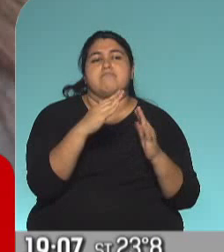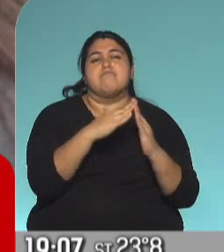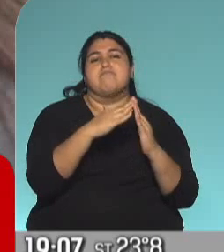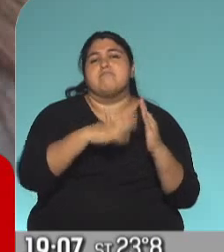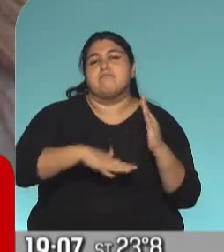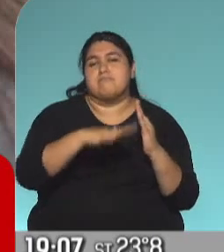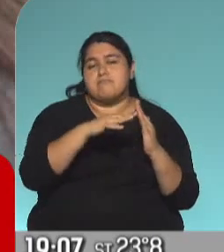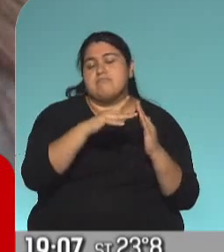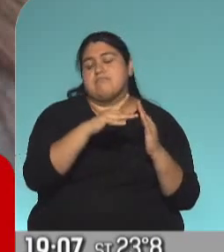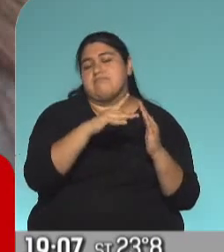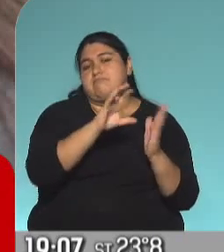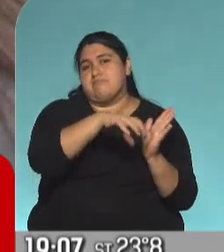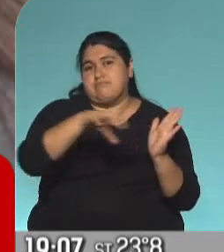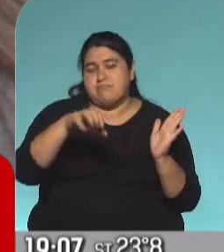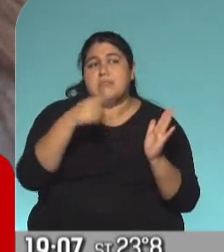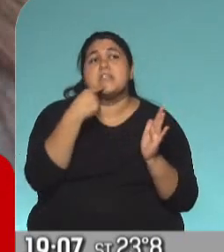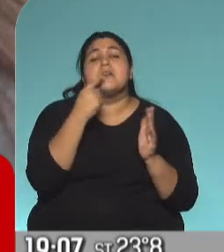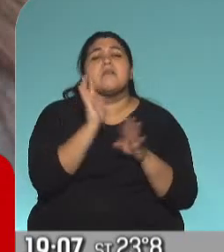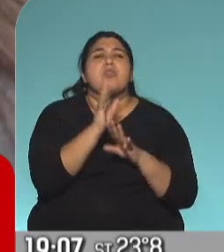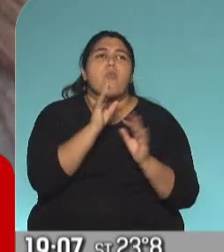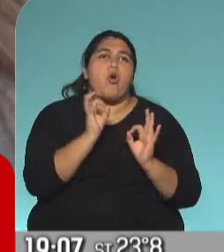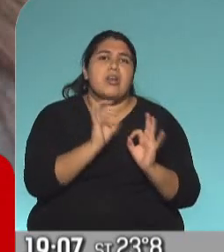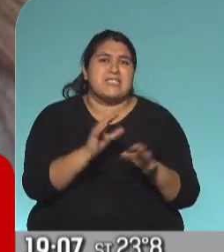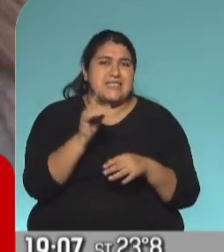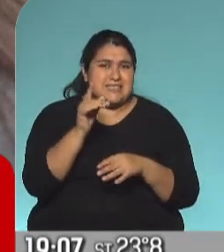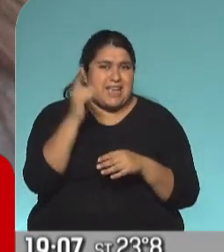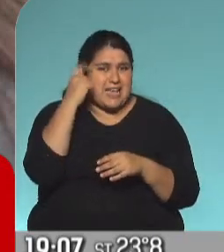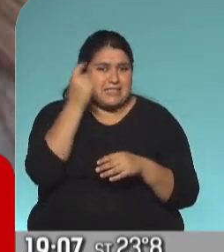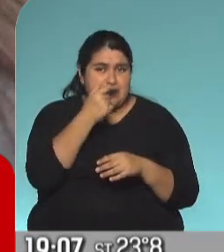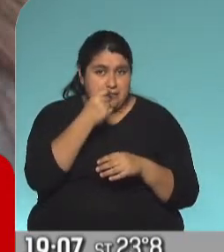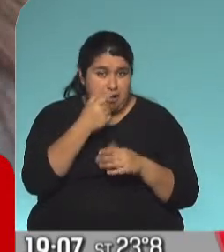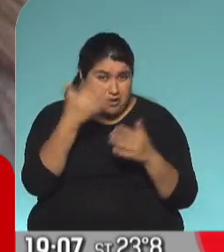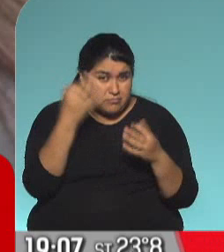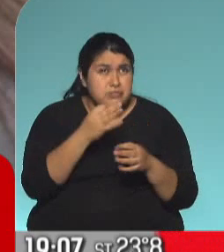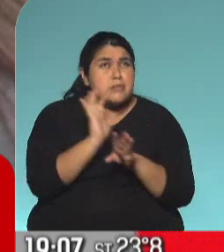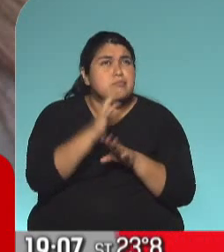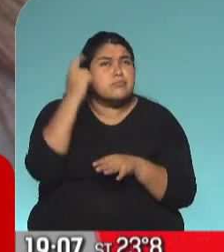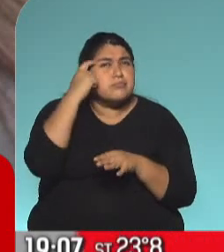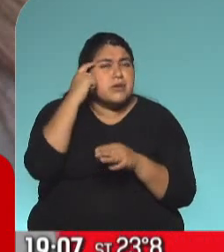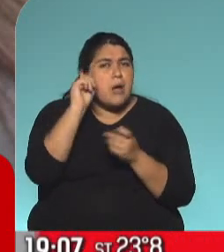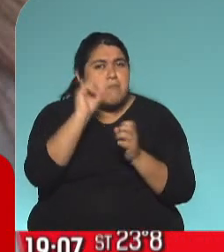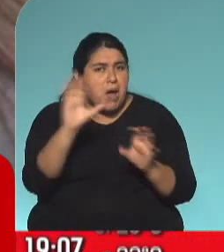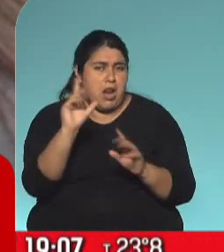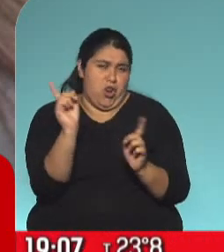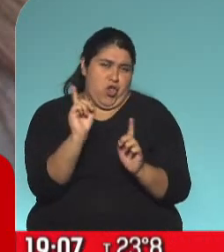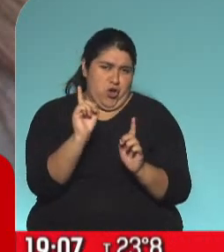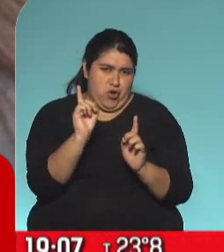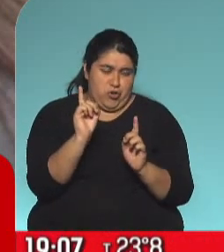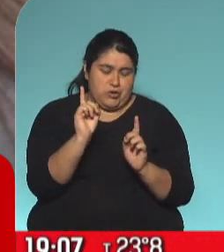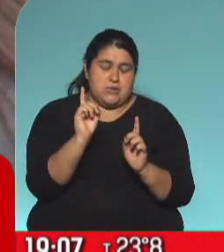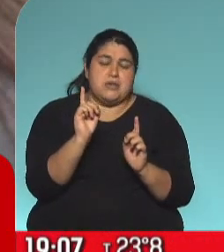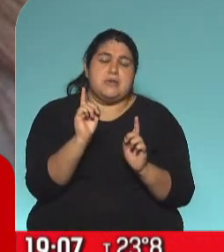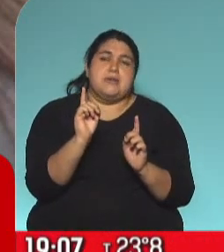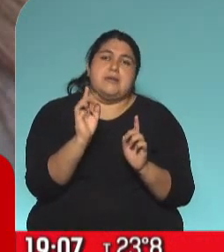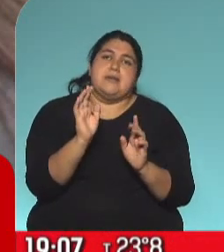seguridad, tener una carpeta psiquiátrica no significa que la persona esté con sus facultades mentales alteradas, ni mucho menos. Es